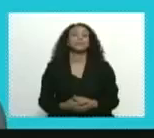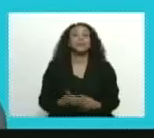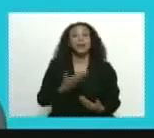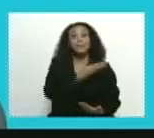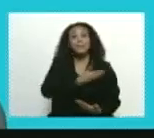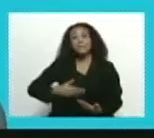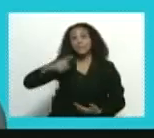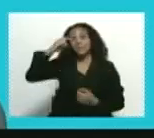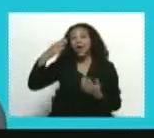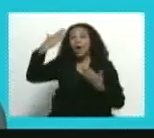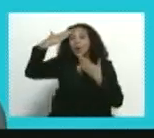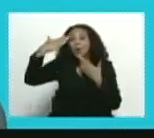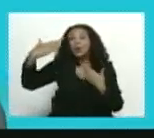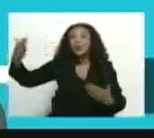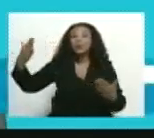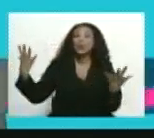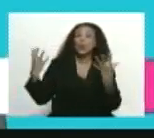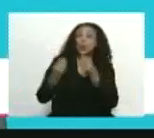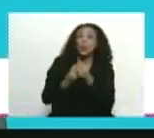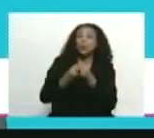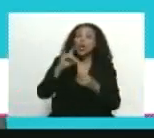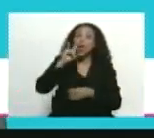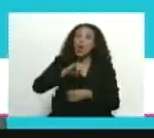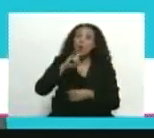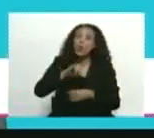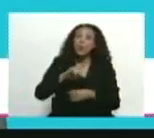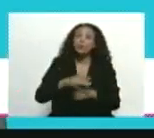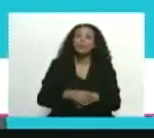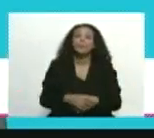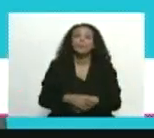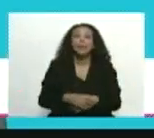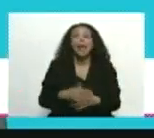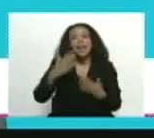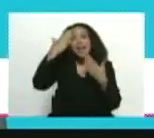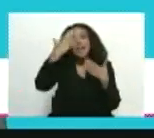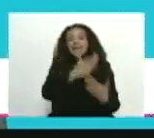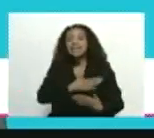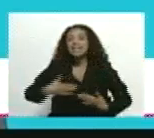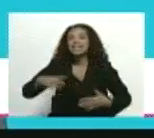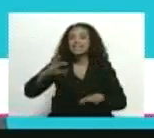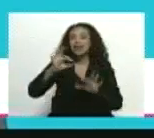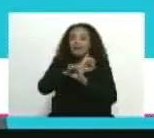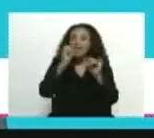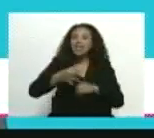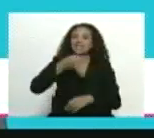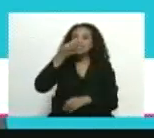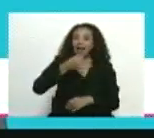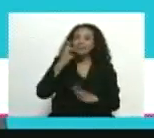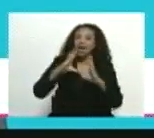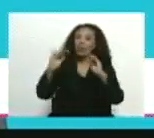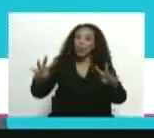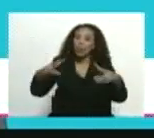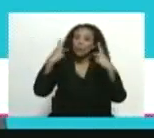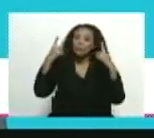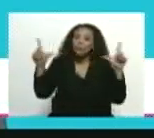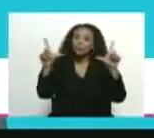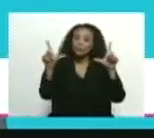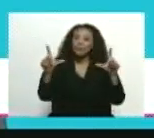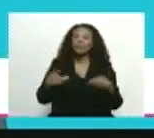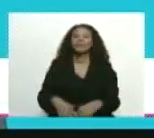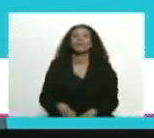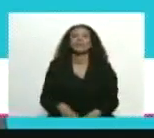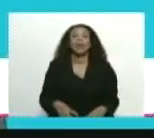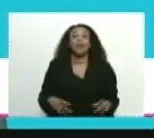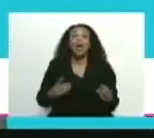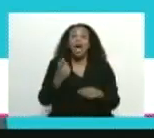Presidente, un gusto acompañarlo como todos los lunes. Le deseo una feliz tarde, al igual que a todos los que nos acompañarán en esta